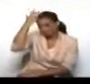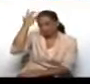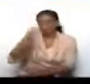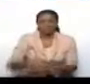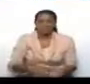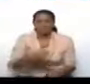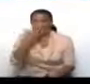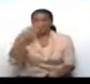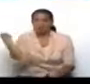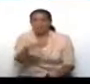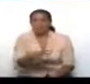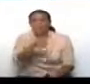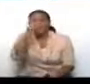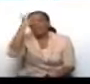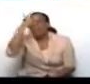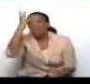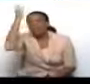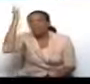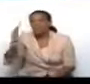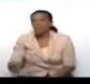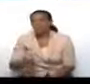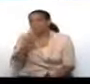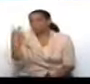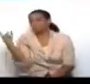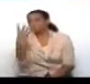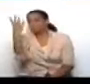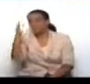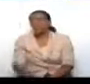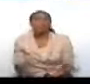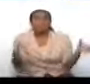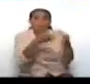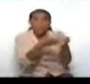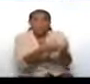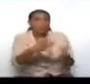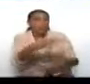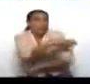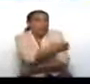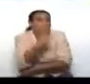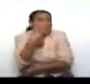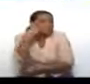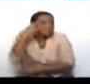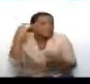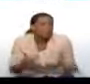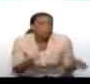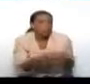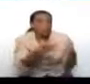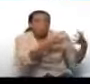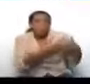Imbécil, ridículo. Y yo solamente le pregunto a la extrema derecha y al imperialismo.